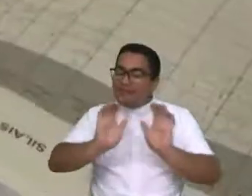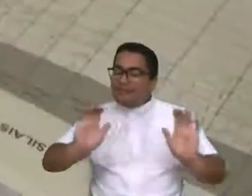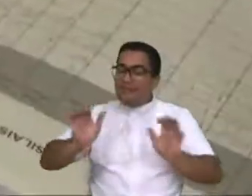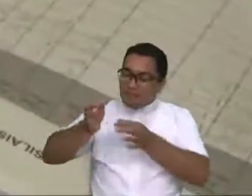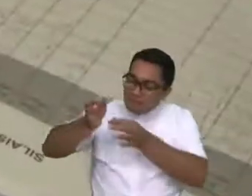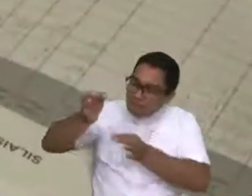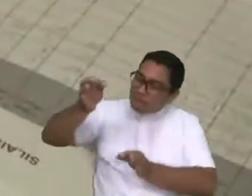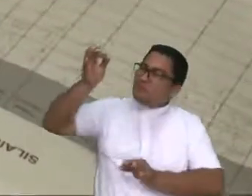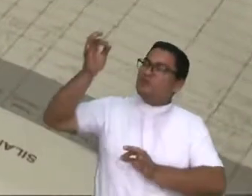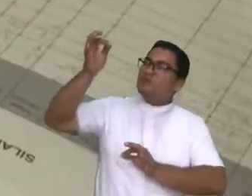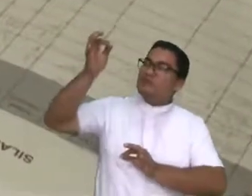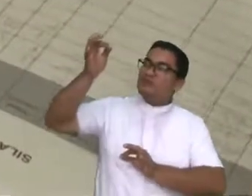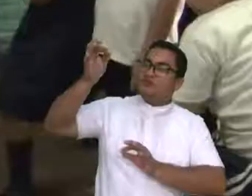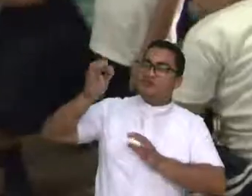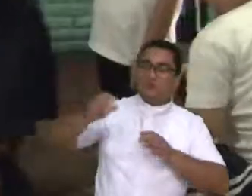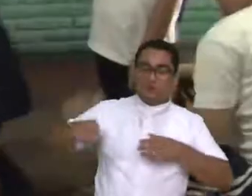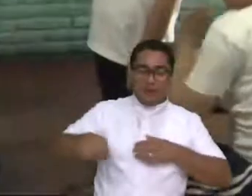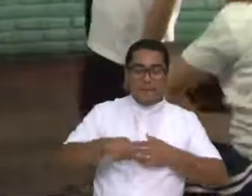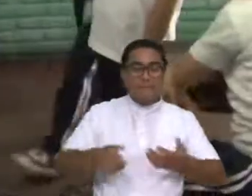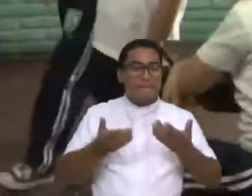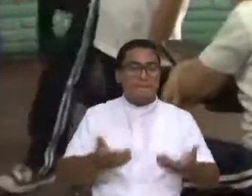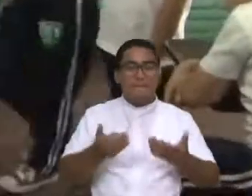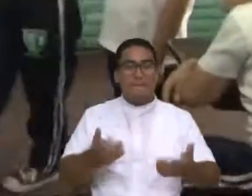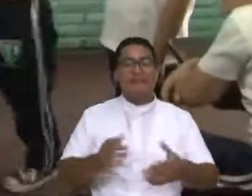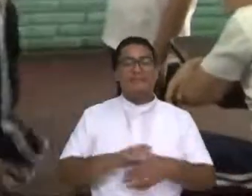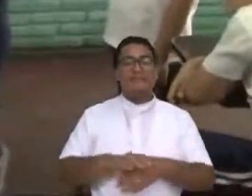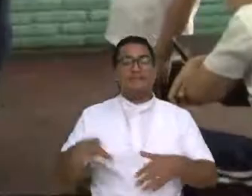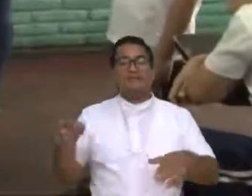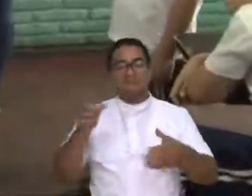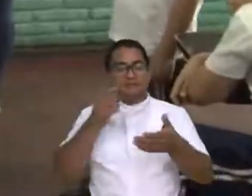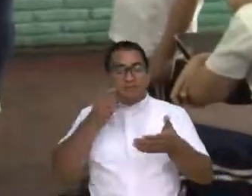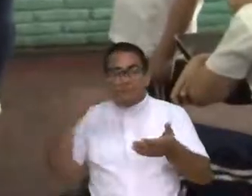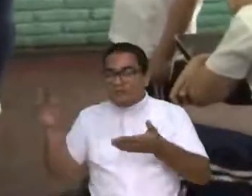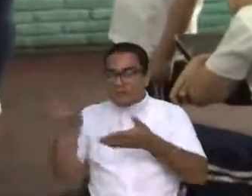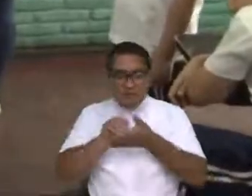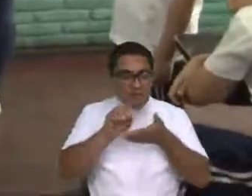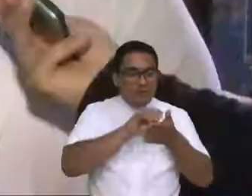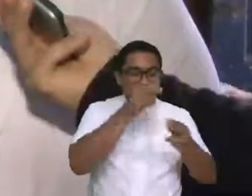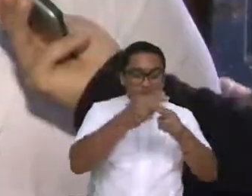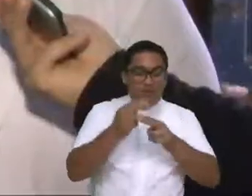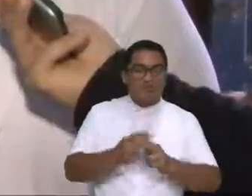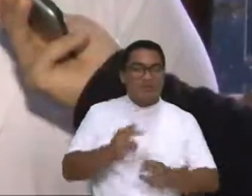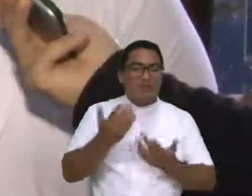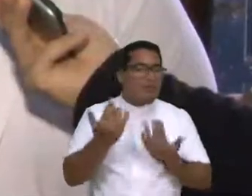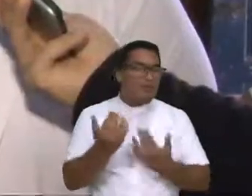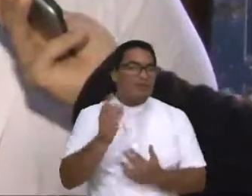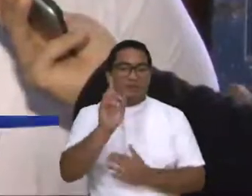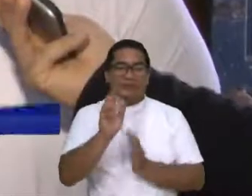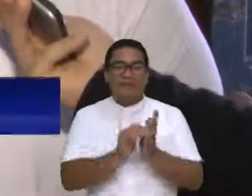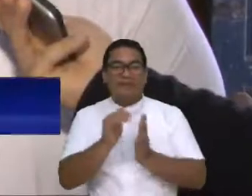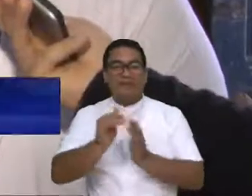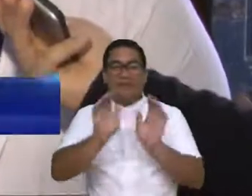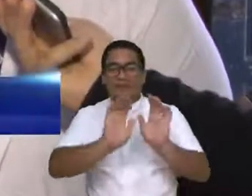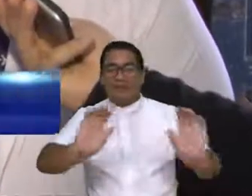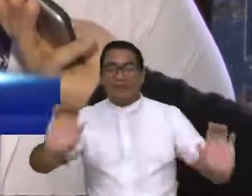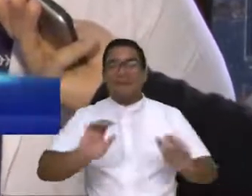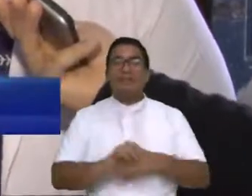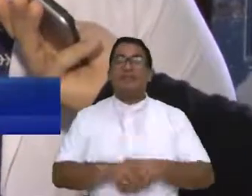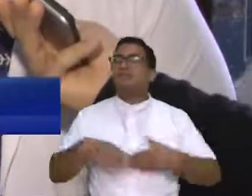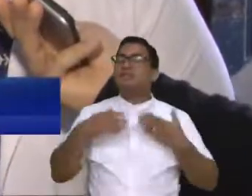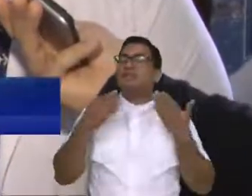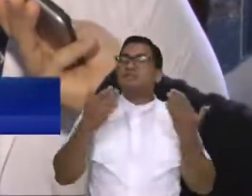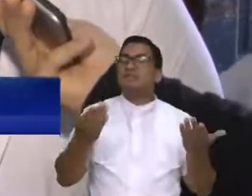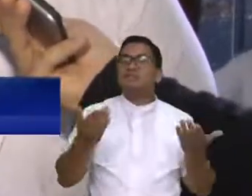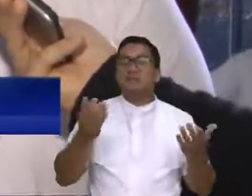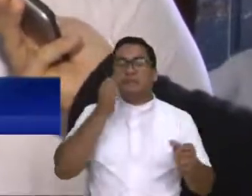el Ministerio de Salud en todo el país. Esperan llegar a más de 1 millón de pequeños. Lo que se pretende con este censo de